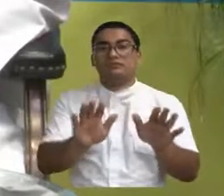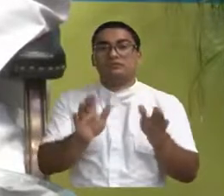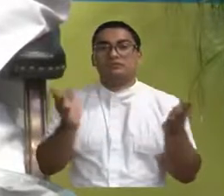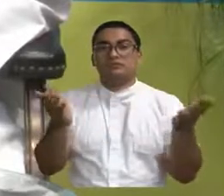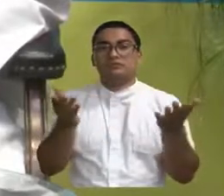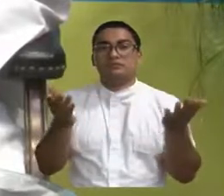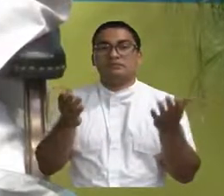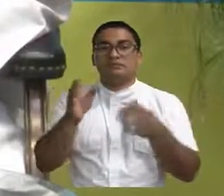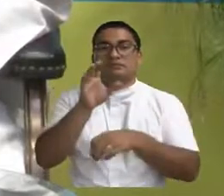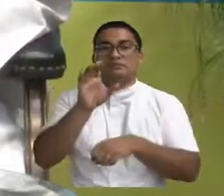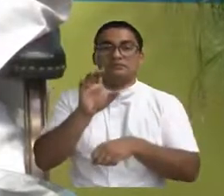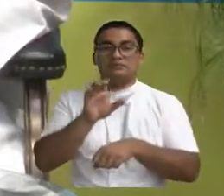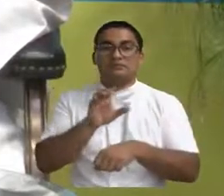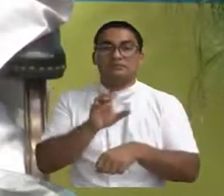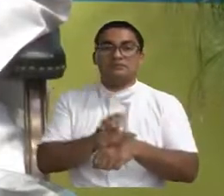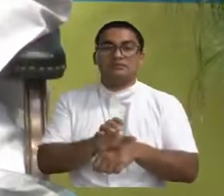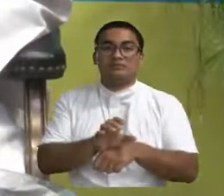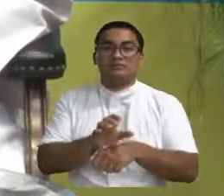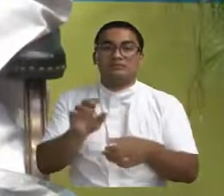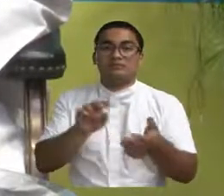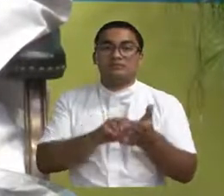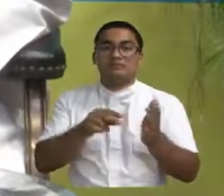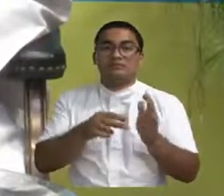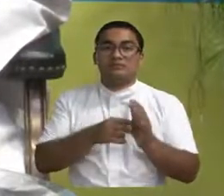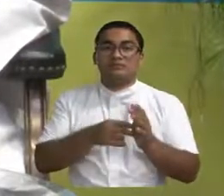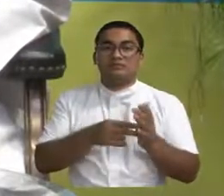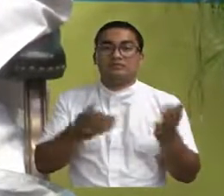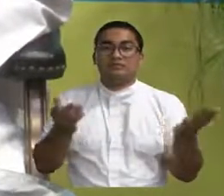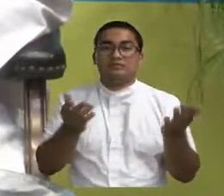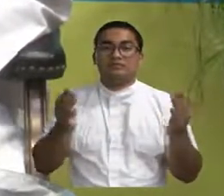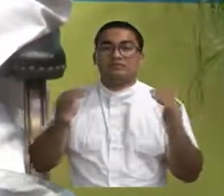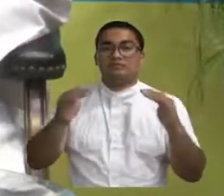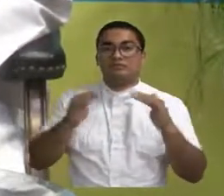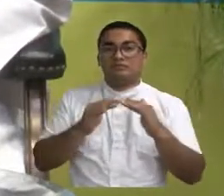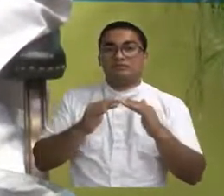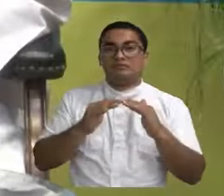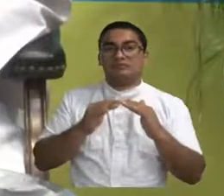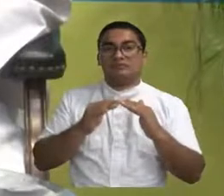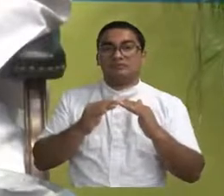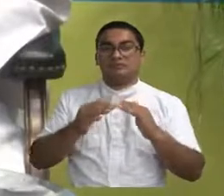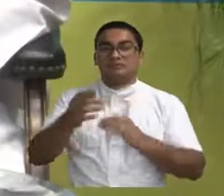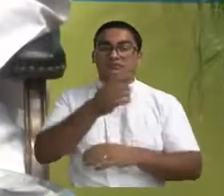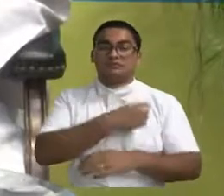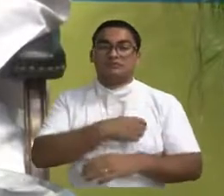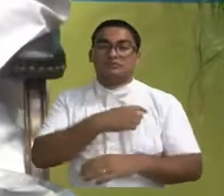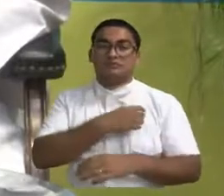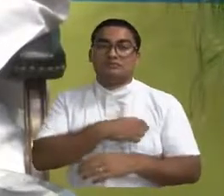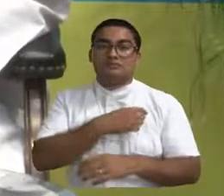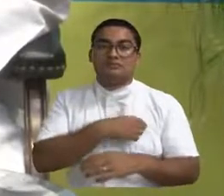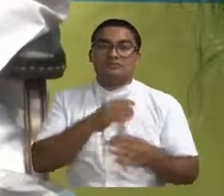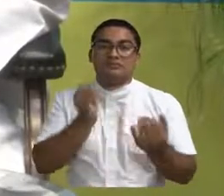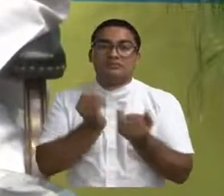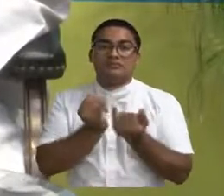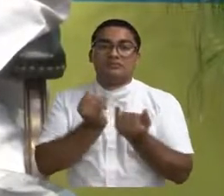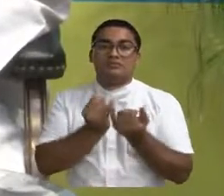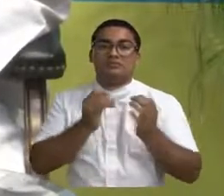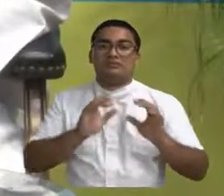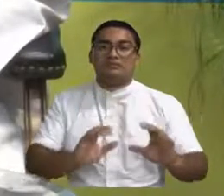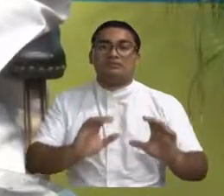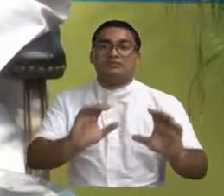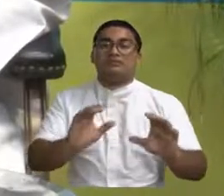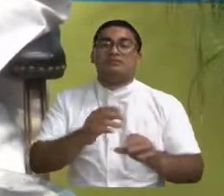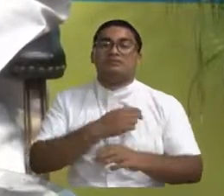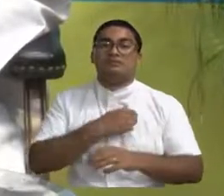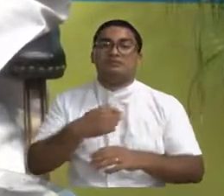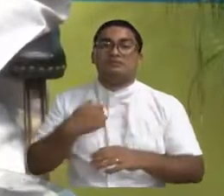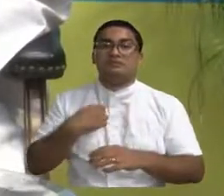acostumbradas a utilizar y a poner en práctica, sobre todo en los hogares, en las escuelas y también en las calles, que también sabemos